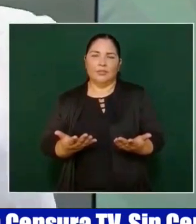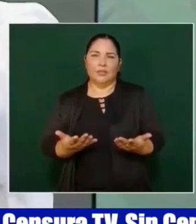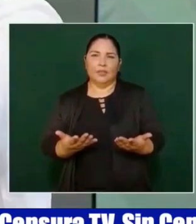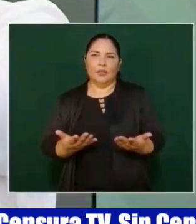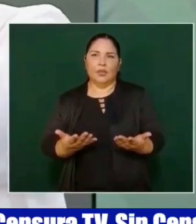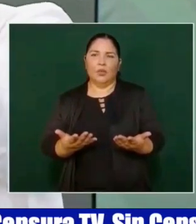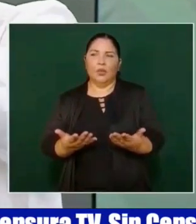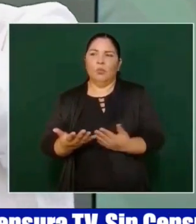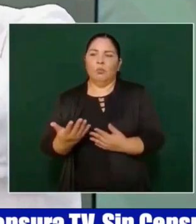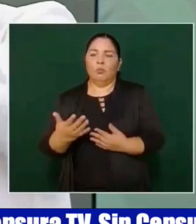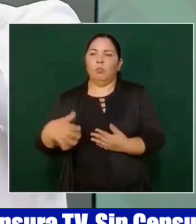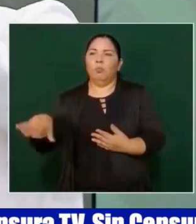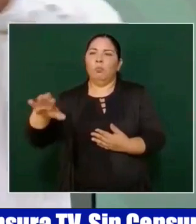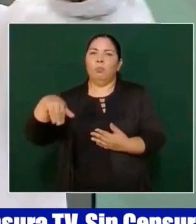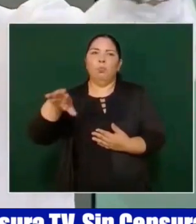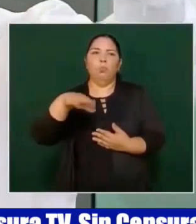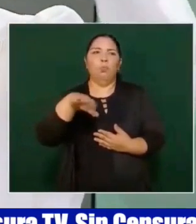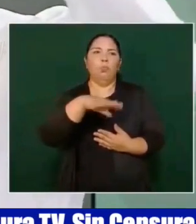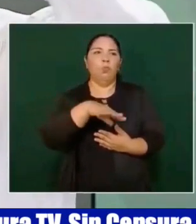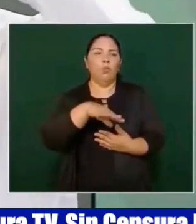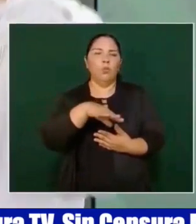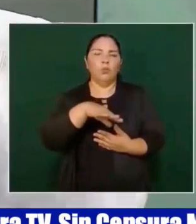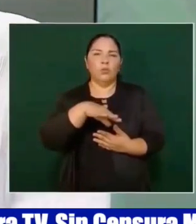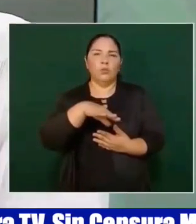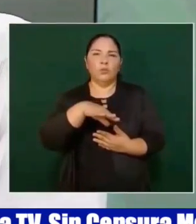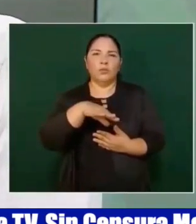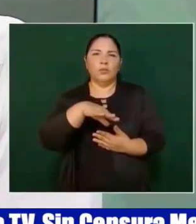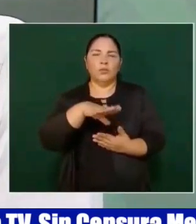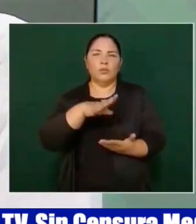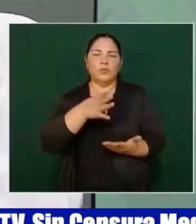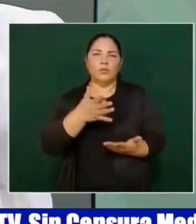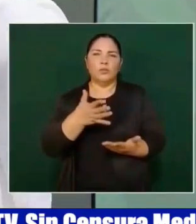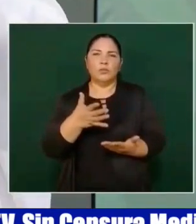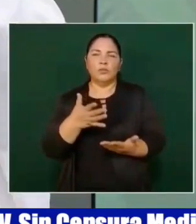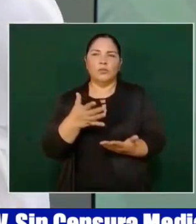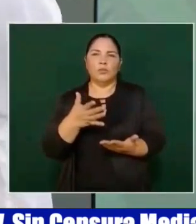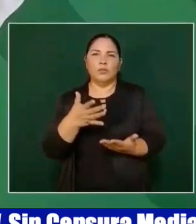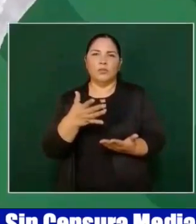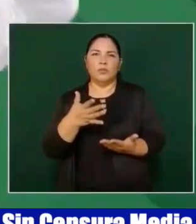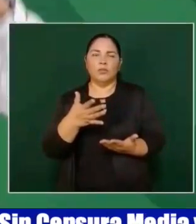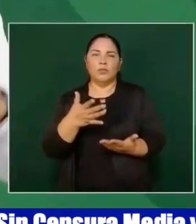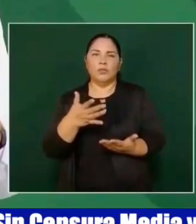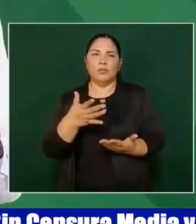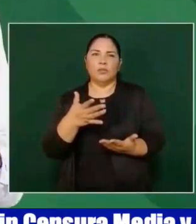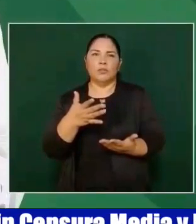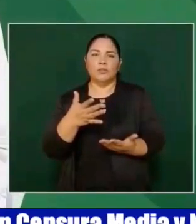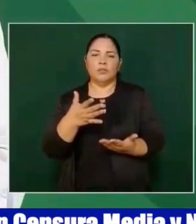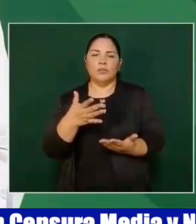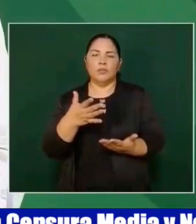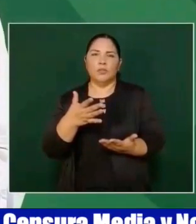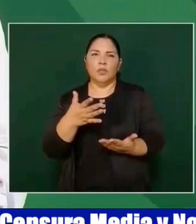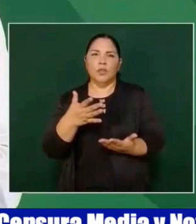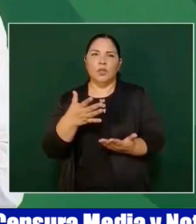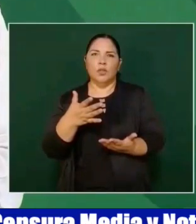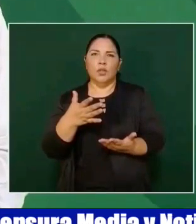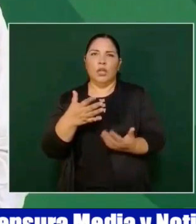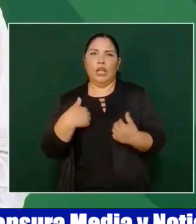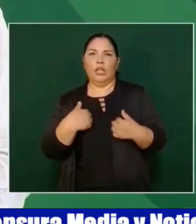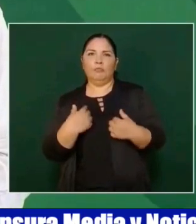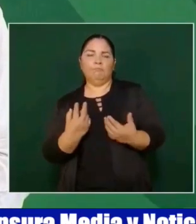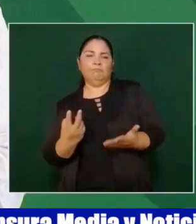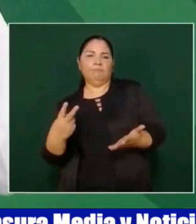Nosotros situarse